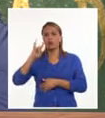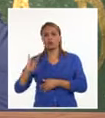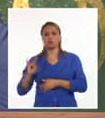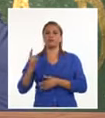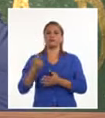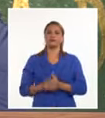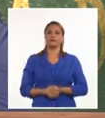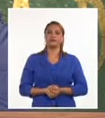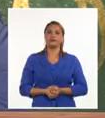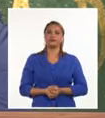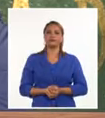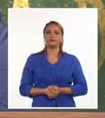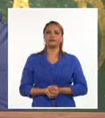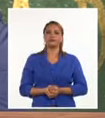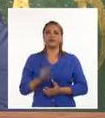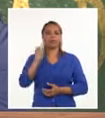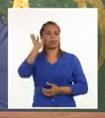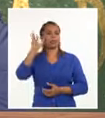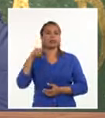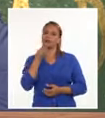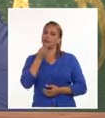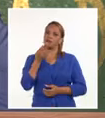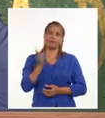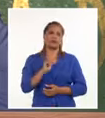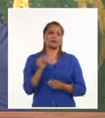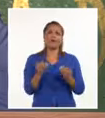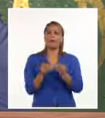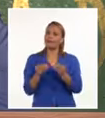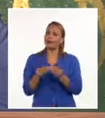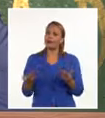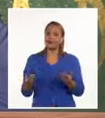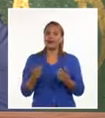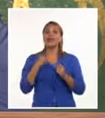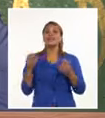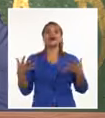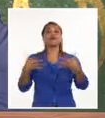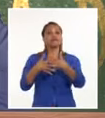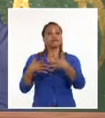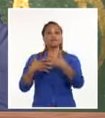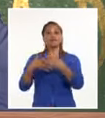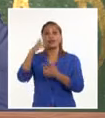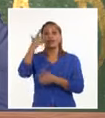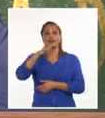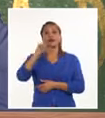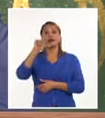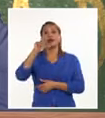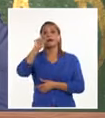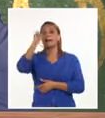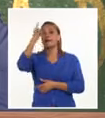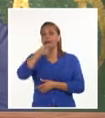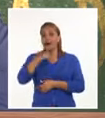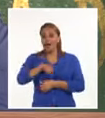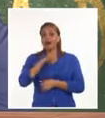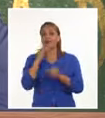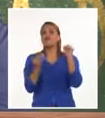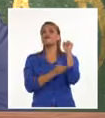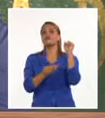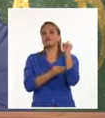que la alianza no solamente está fortalecida aquí en este su 17º aniversario, sino que